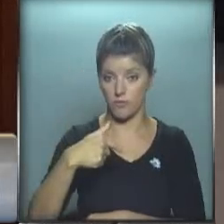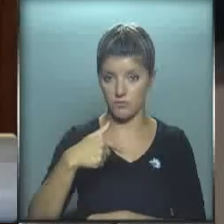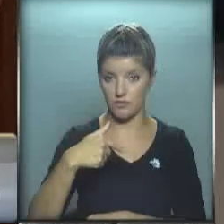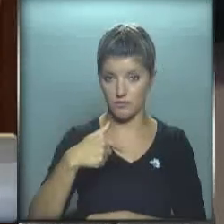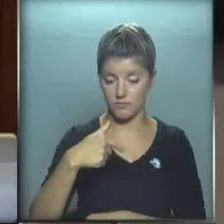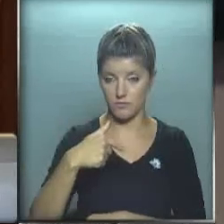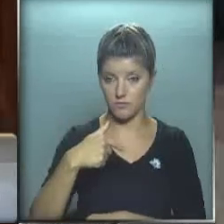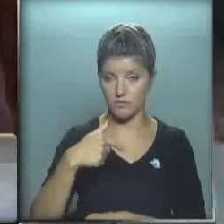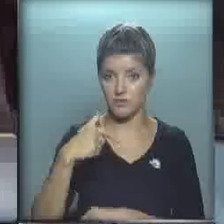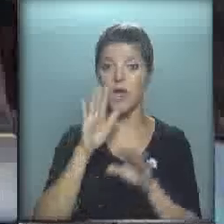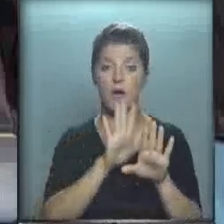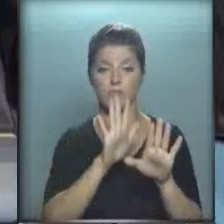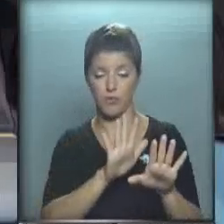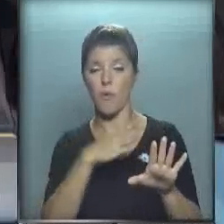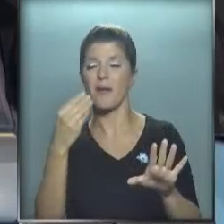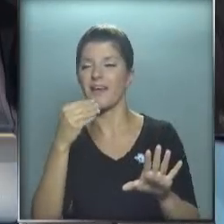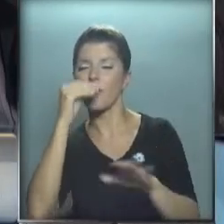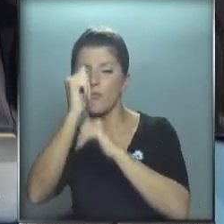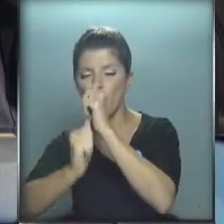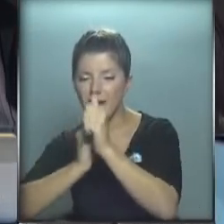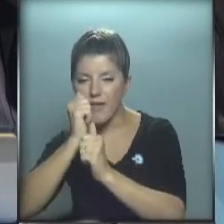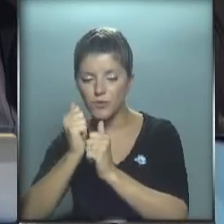Europa para guardar una industria